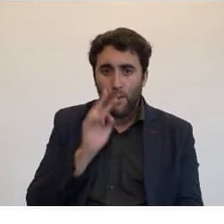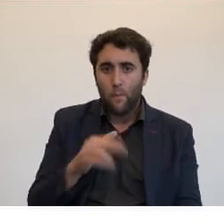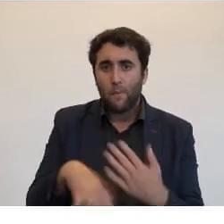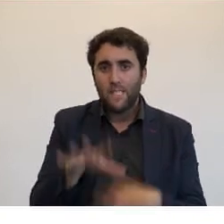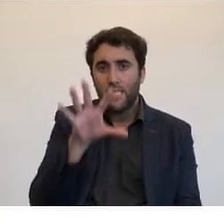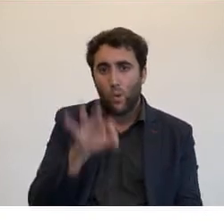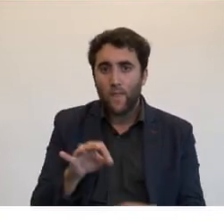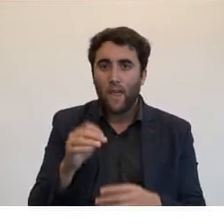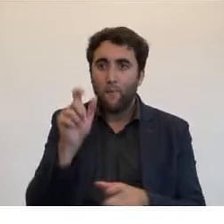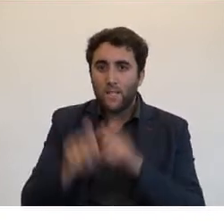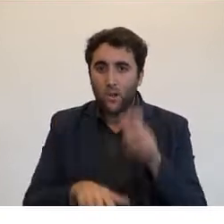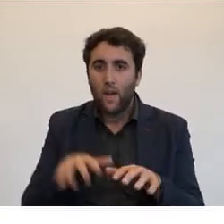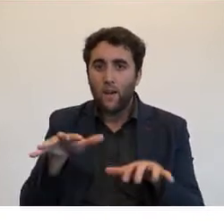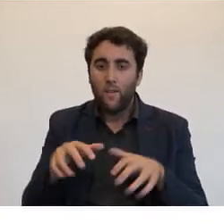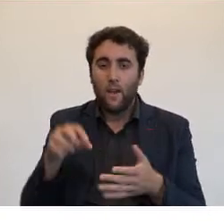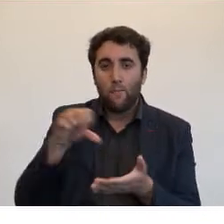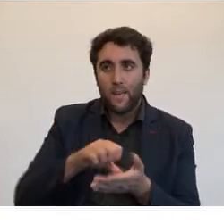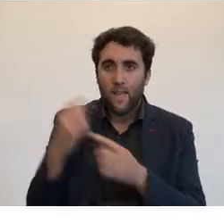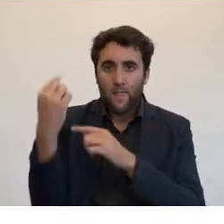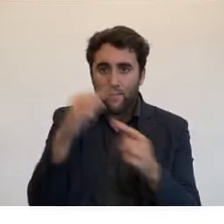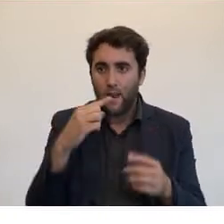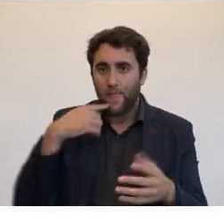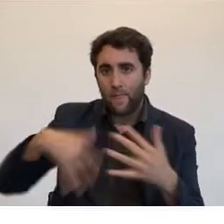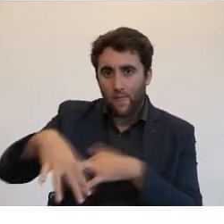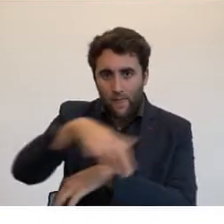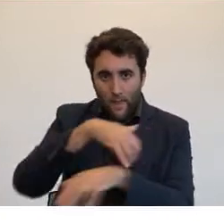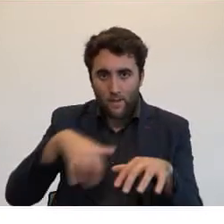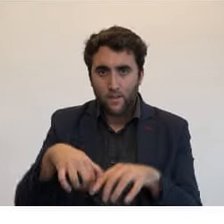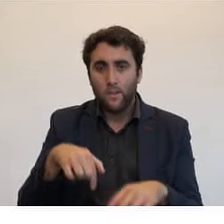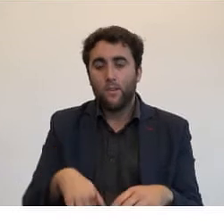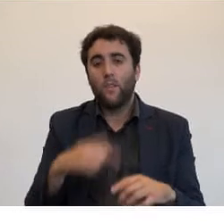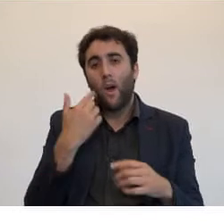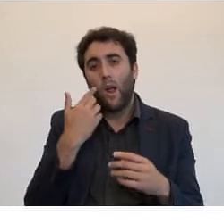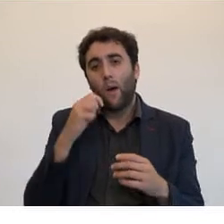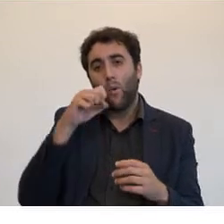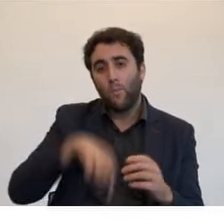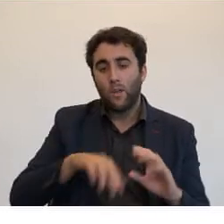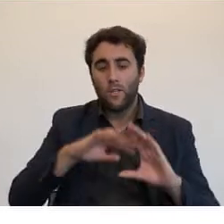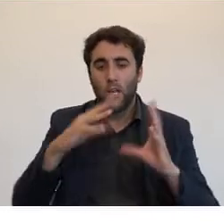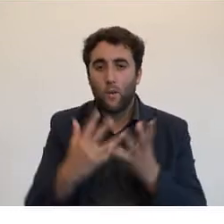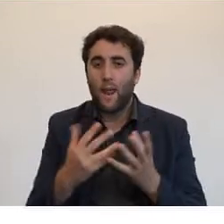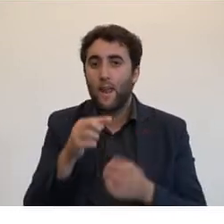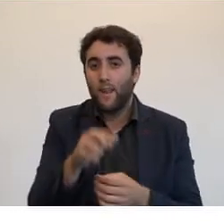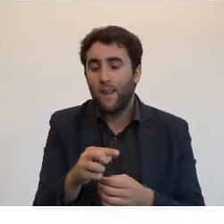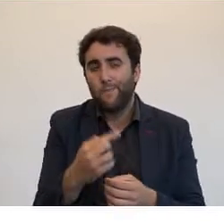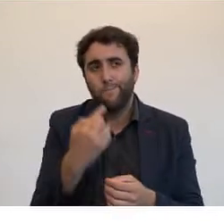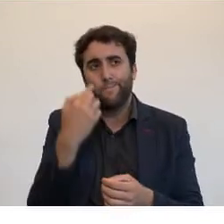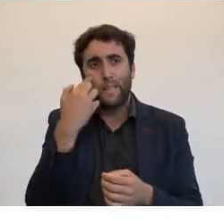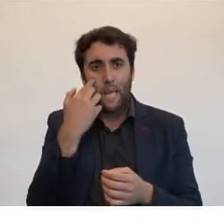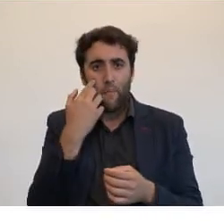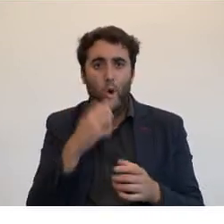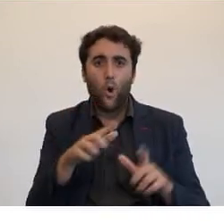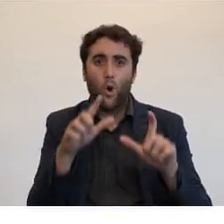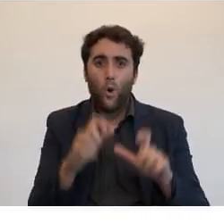nacionalidades. Y decidimos dar forma a un proyecto que hemos llamado Planeta UAB, porque entendemos, desde esa lógica de